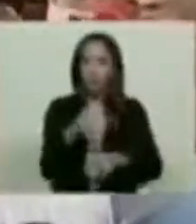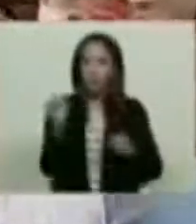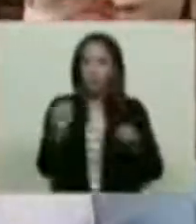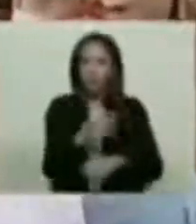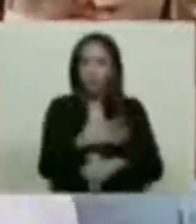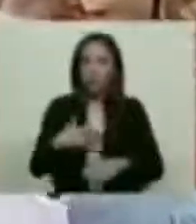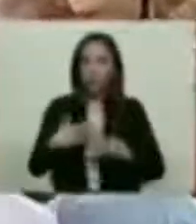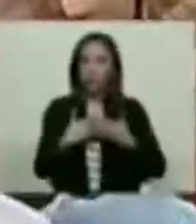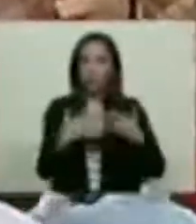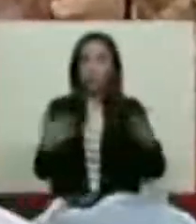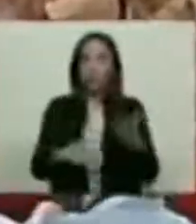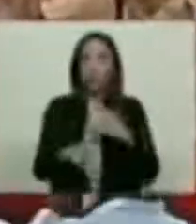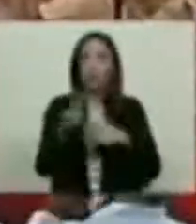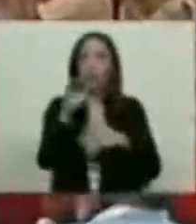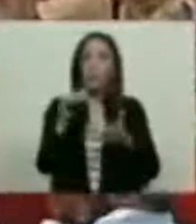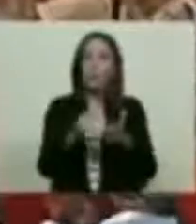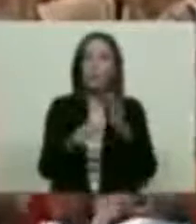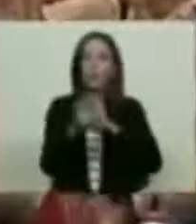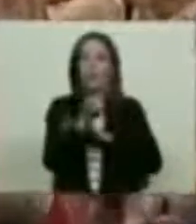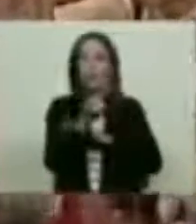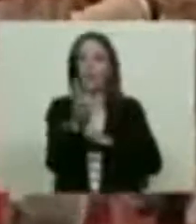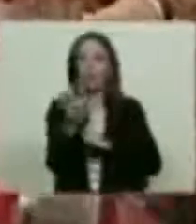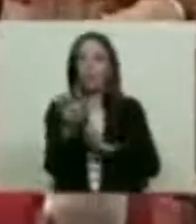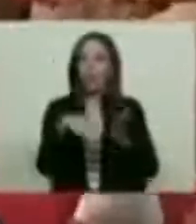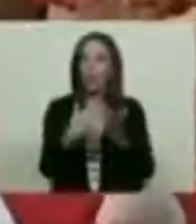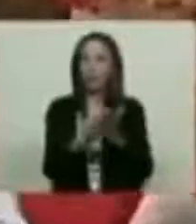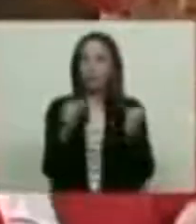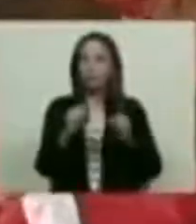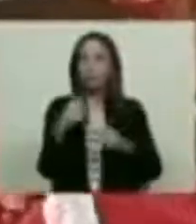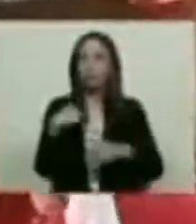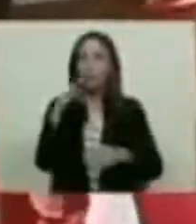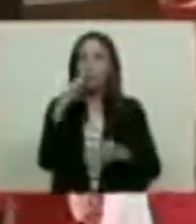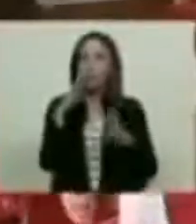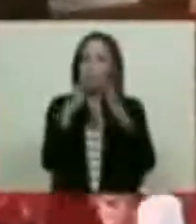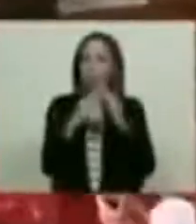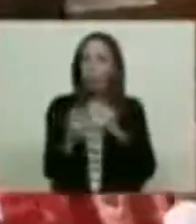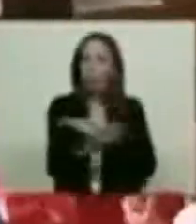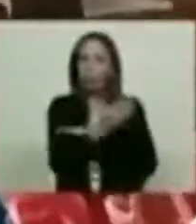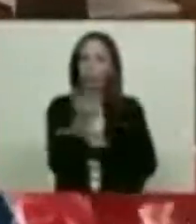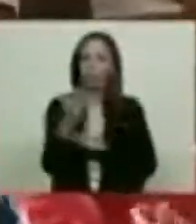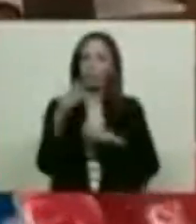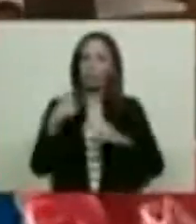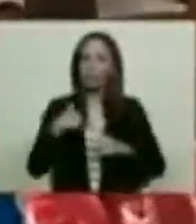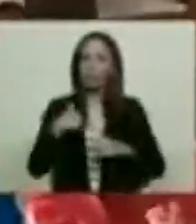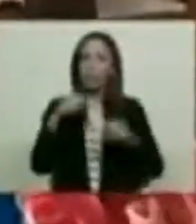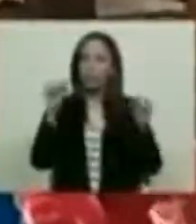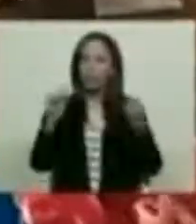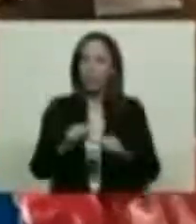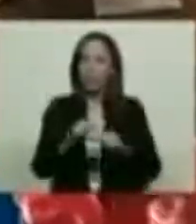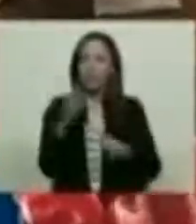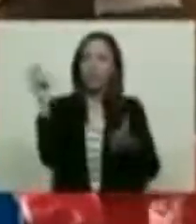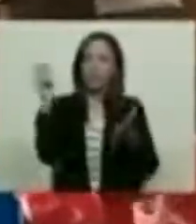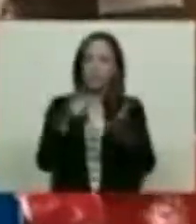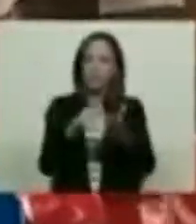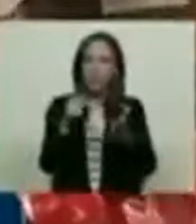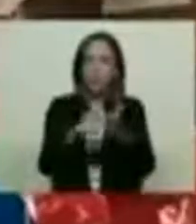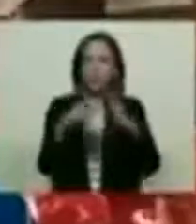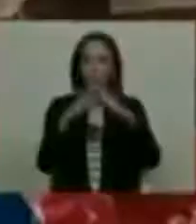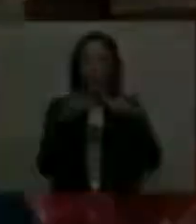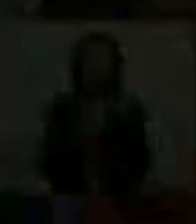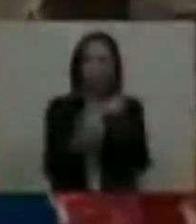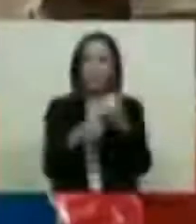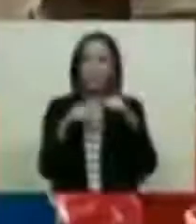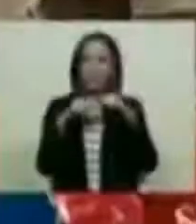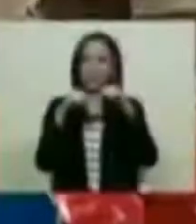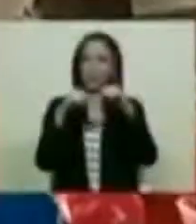2019-2025 y juro frente a ustedes, hermanos trabajadores, que seré el candidato de la clase obrera